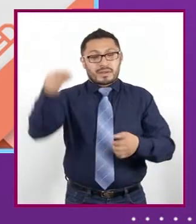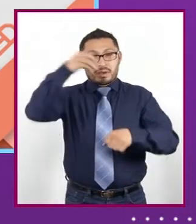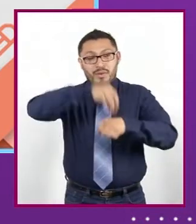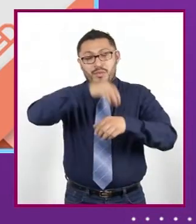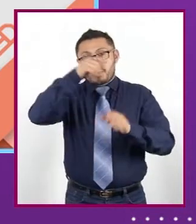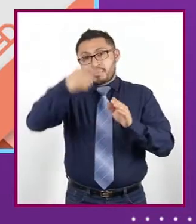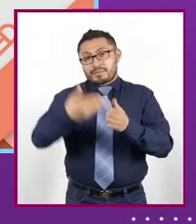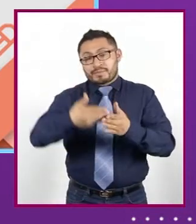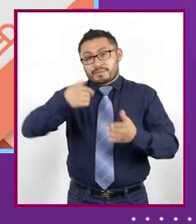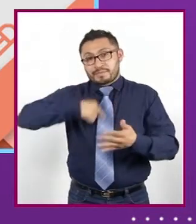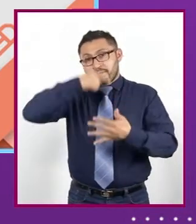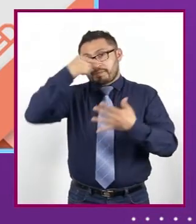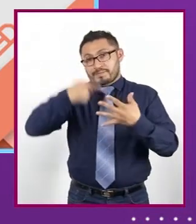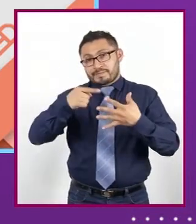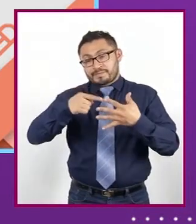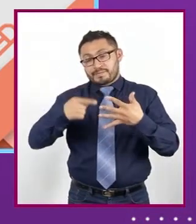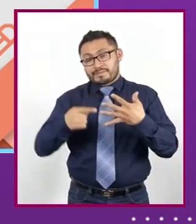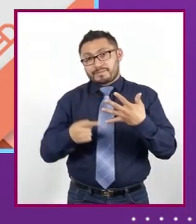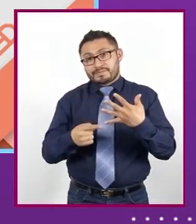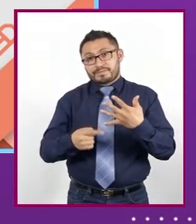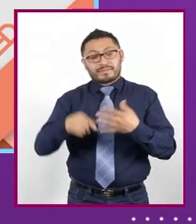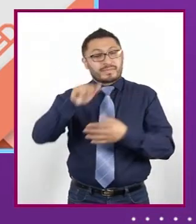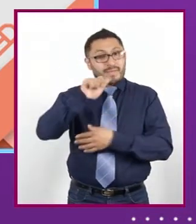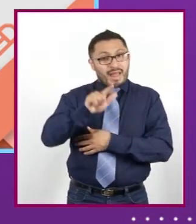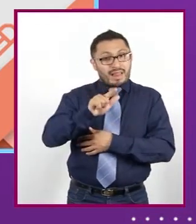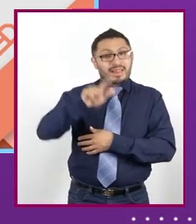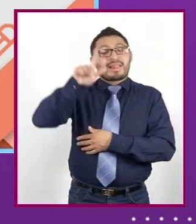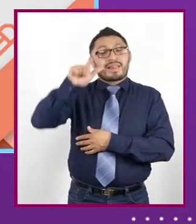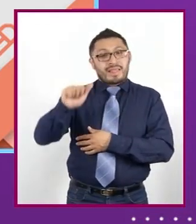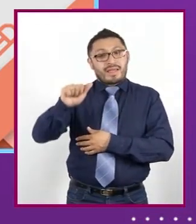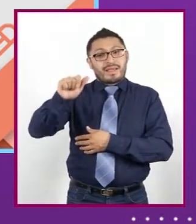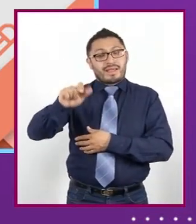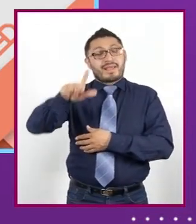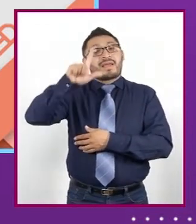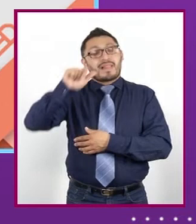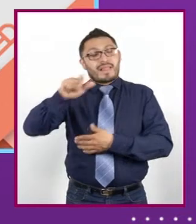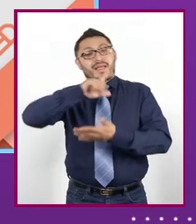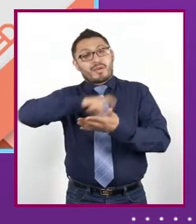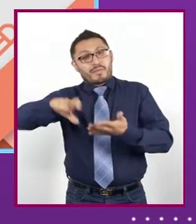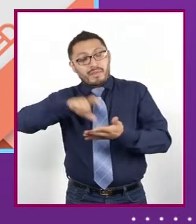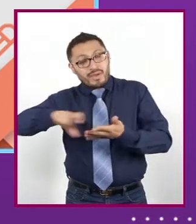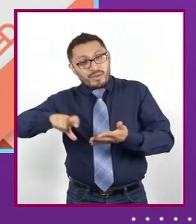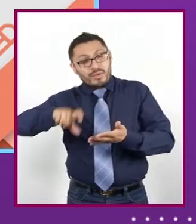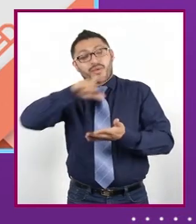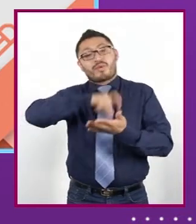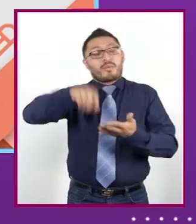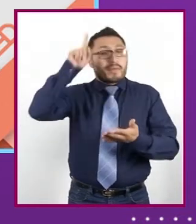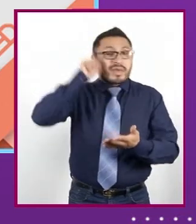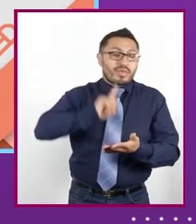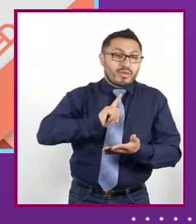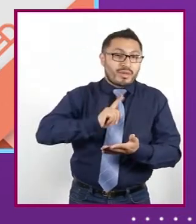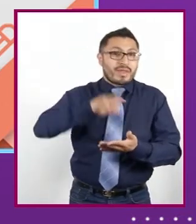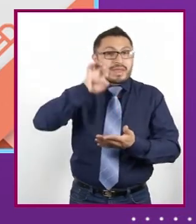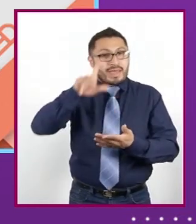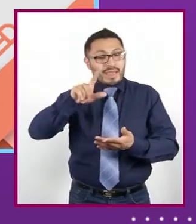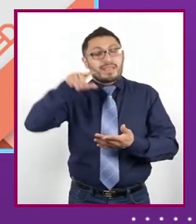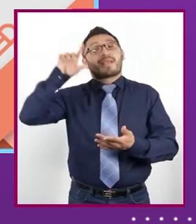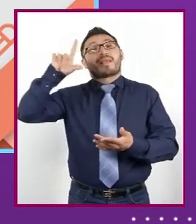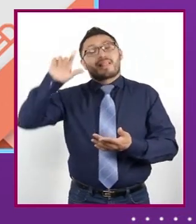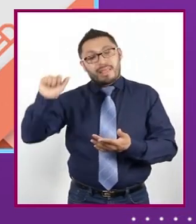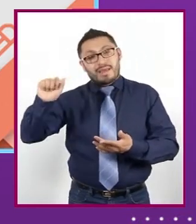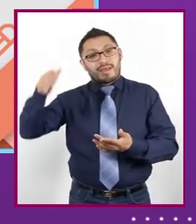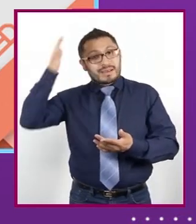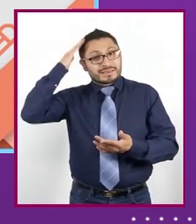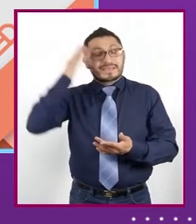anterior, al, a, la comprador, compradora, el, la,